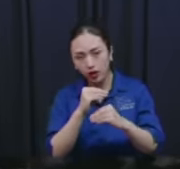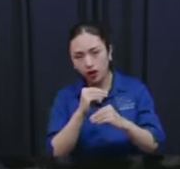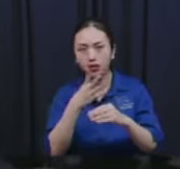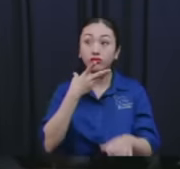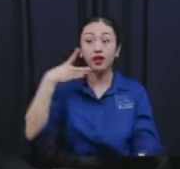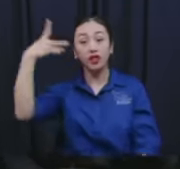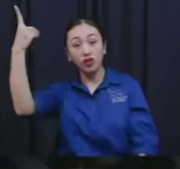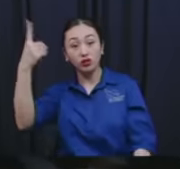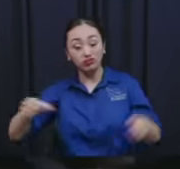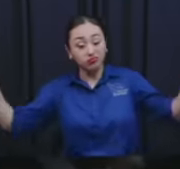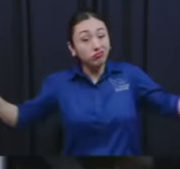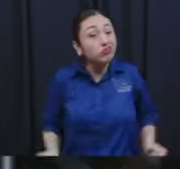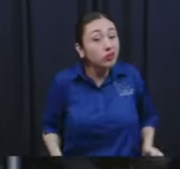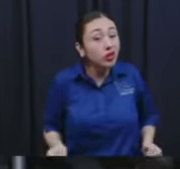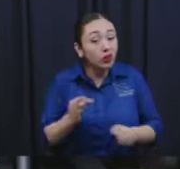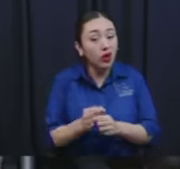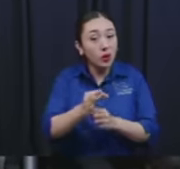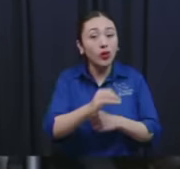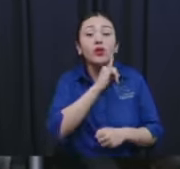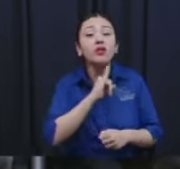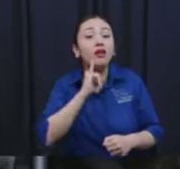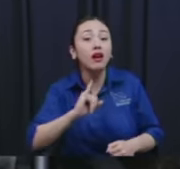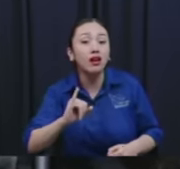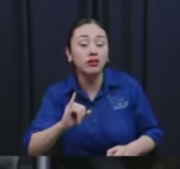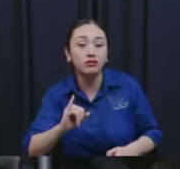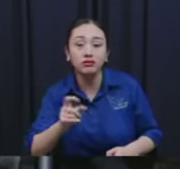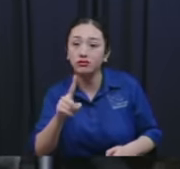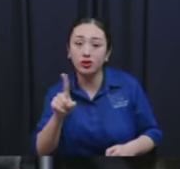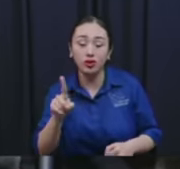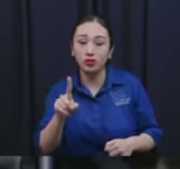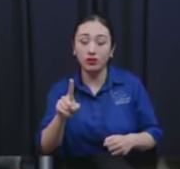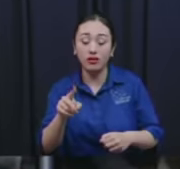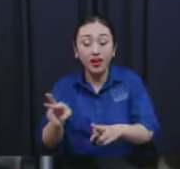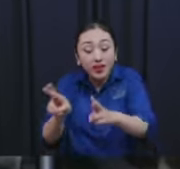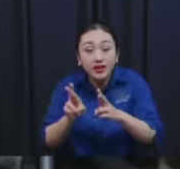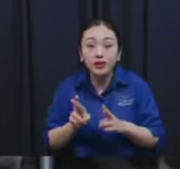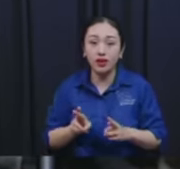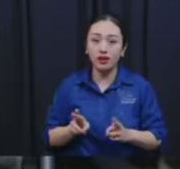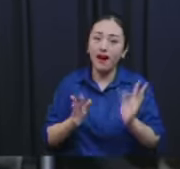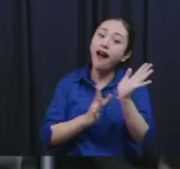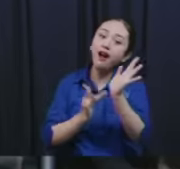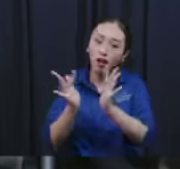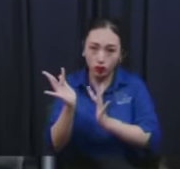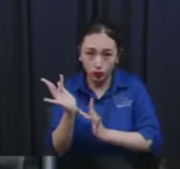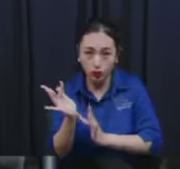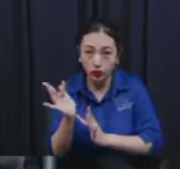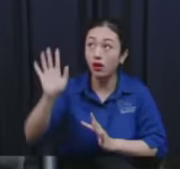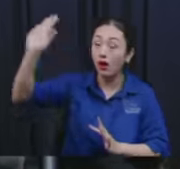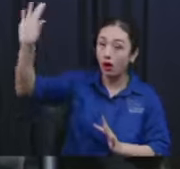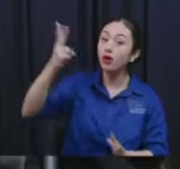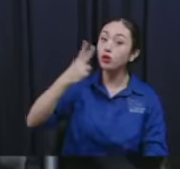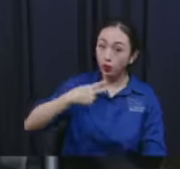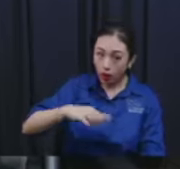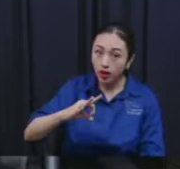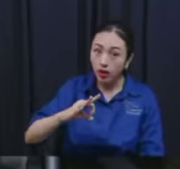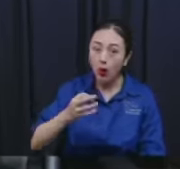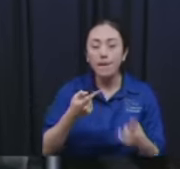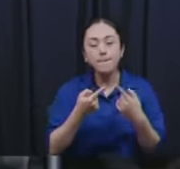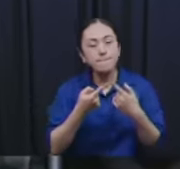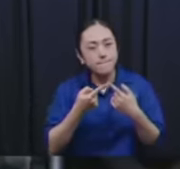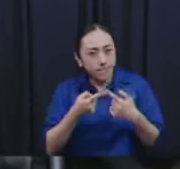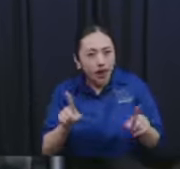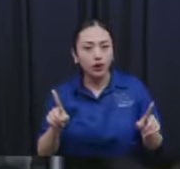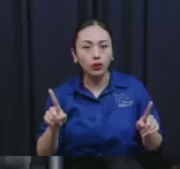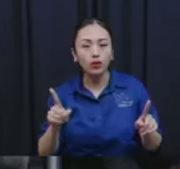de Dios por no haber recibido a a a a su amado verdad a su hijo su único pero